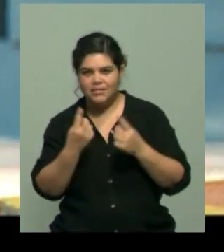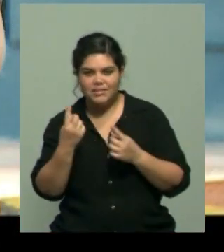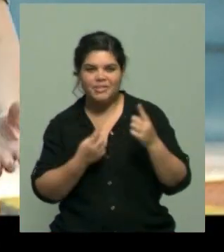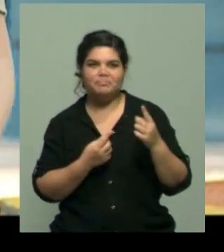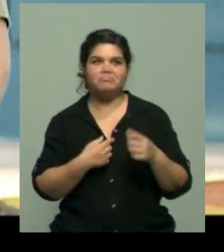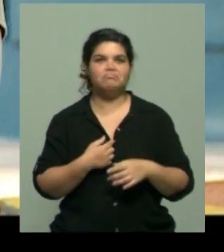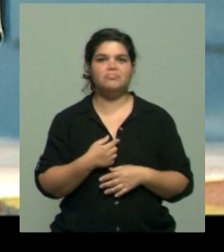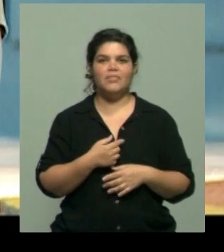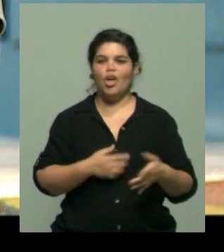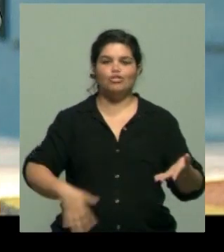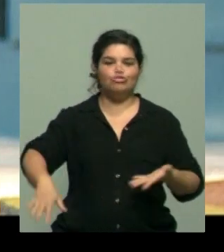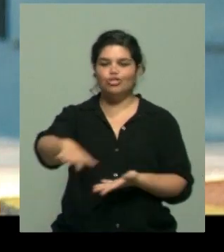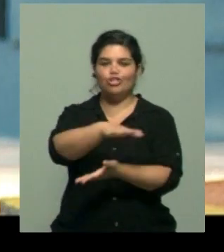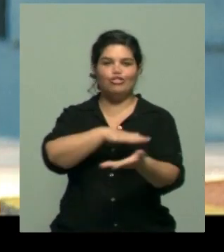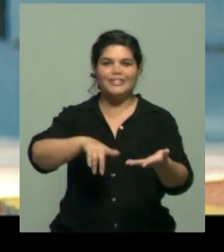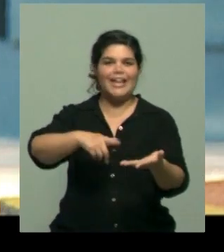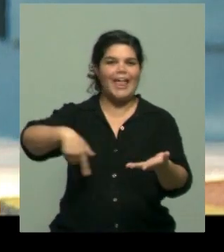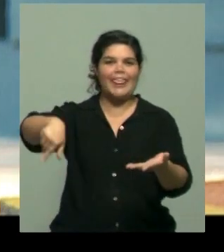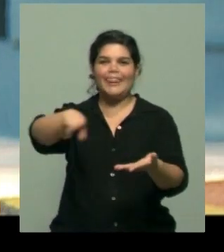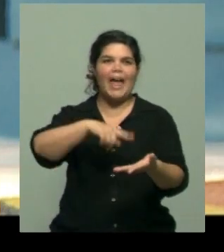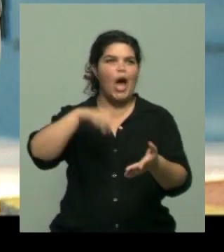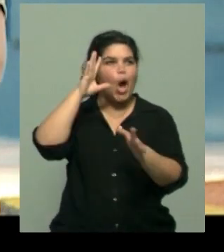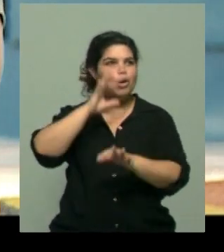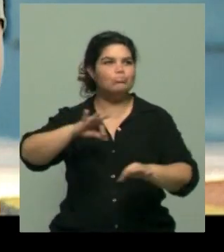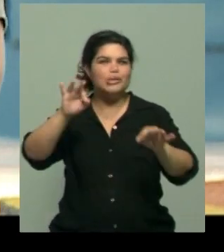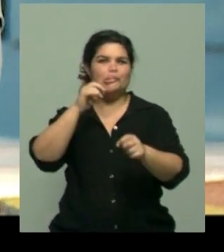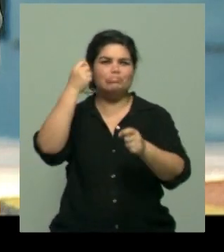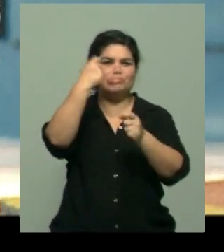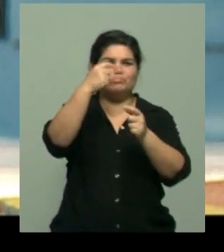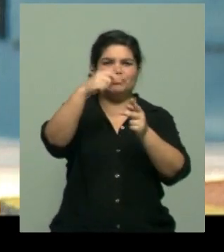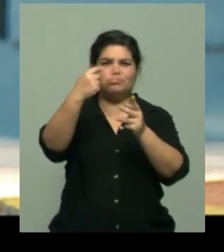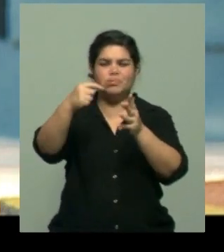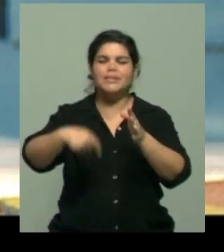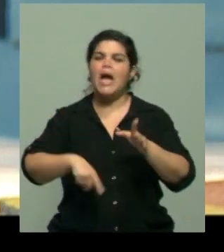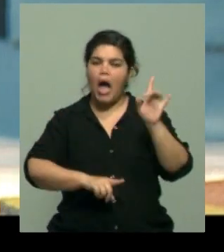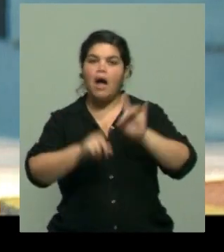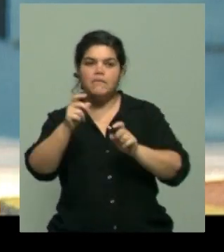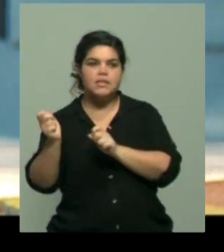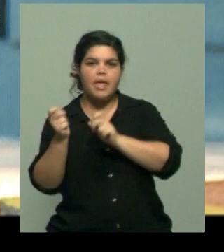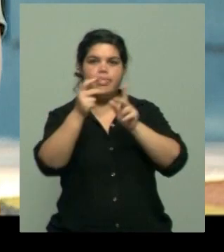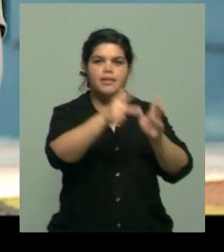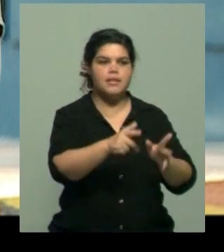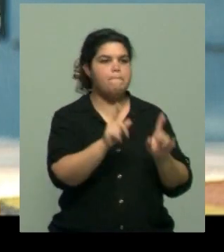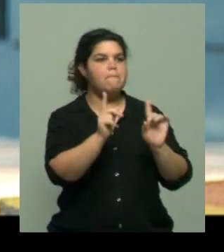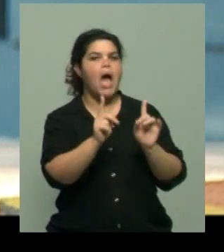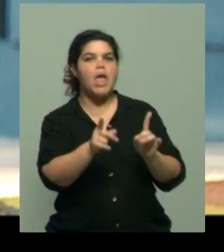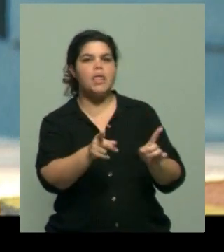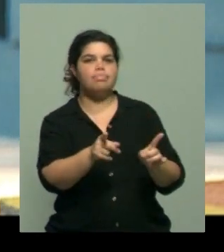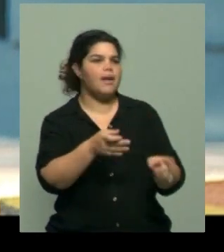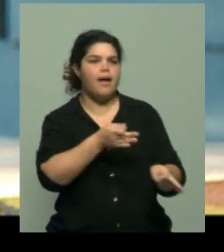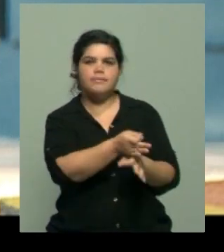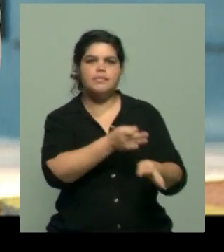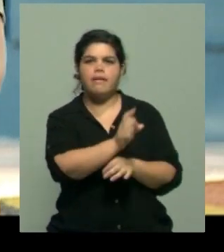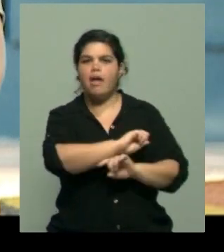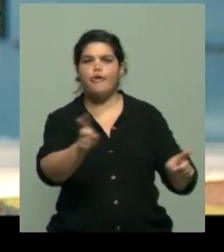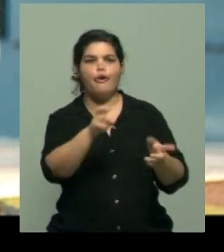en la opinión pública ahí está este comentario tan doloroso que puede ser: la maestra de mi hijo no le enseña ni a leer ni a